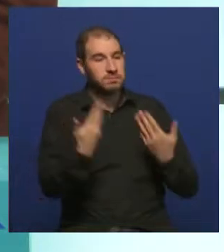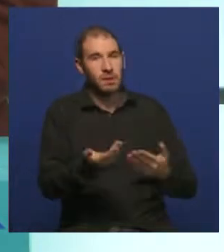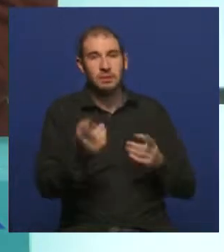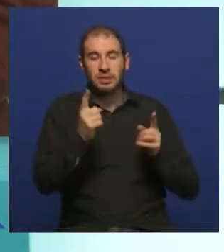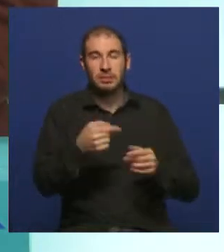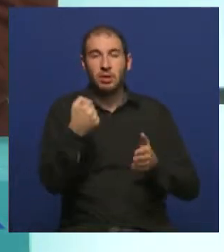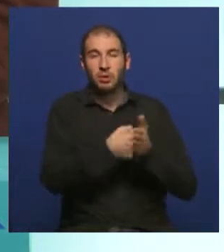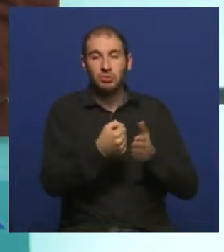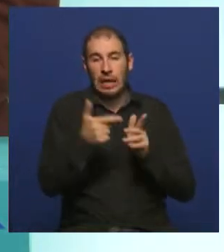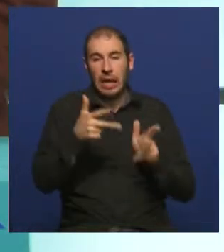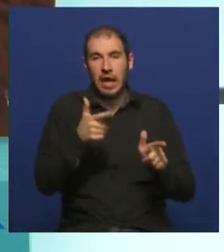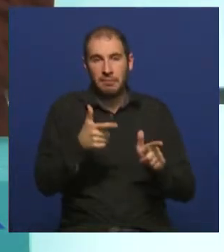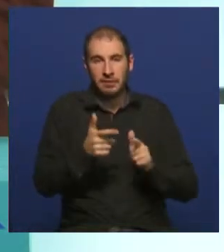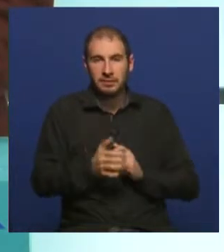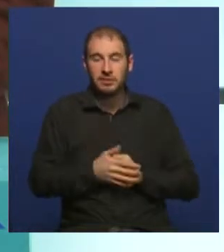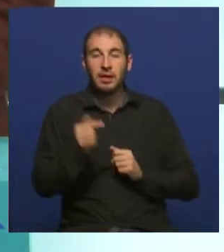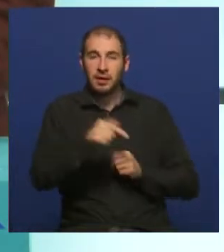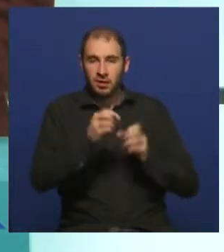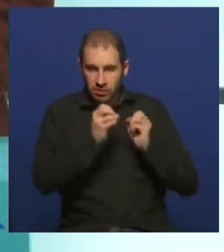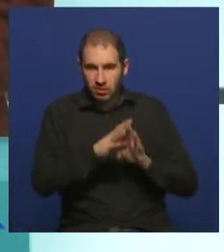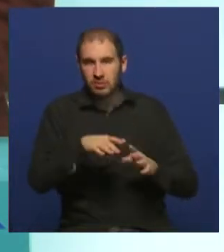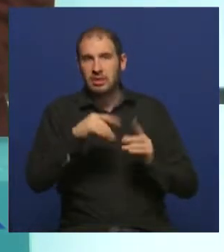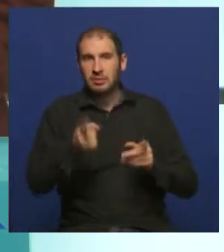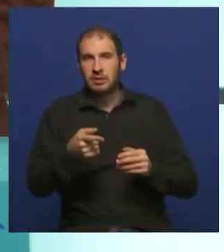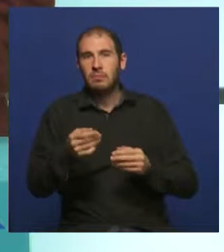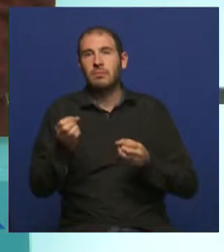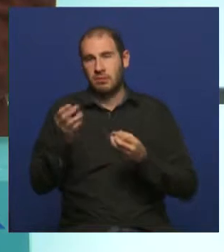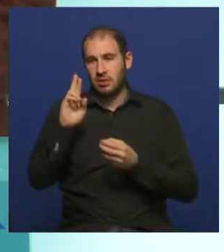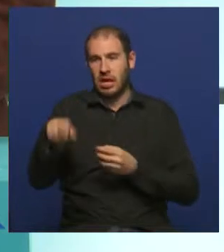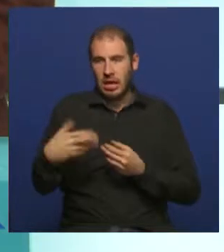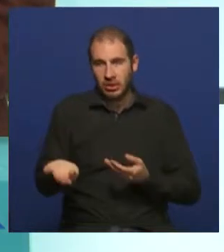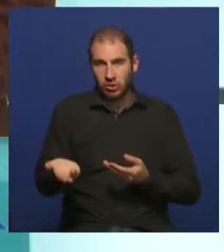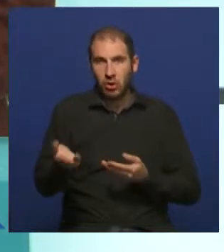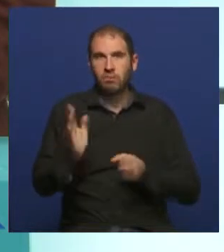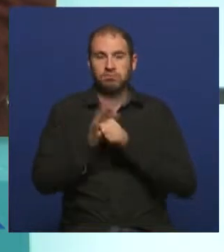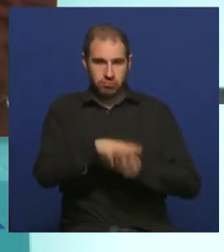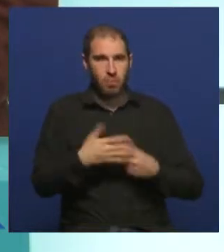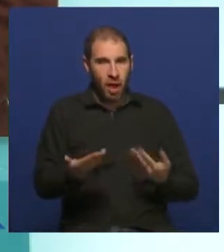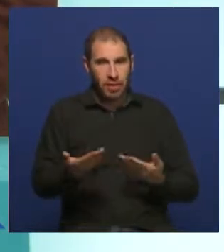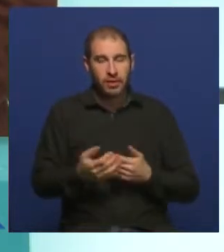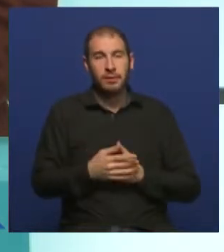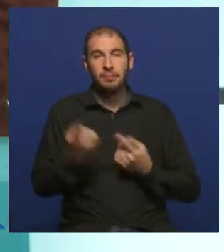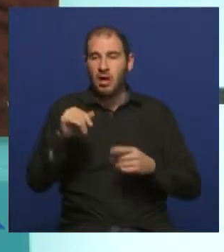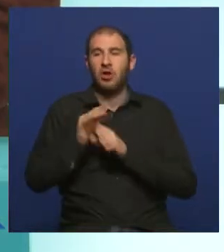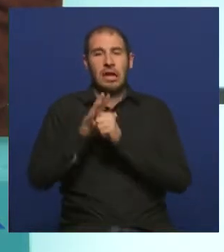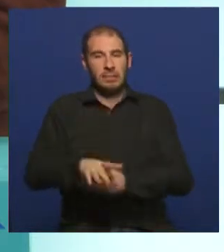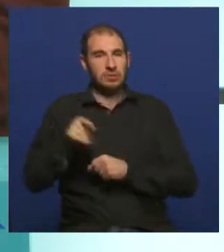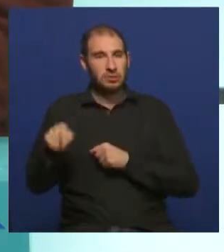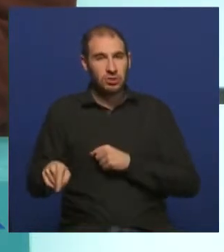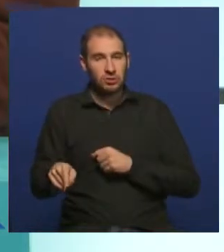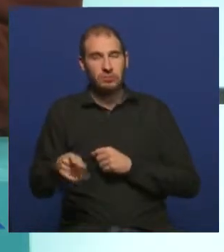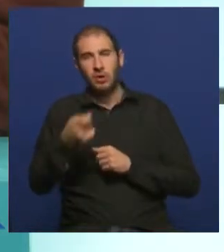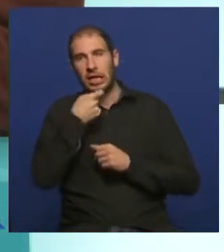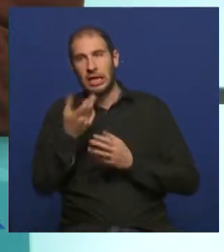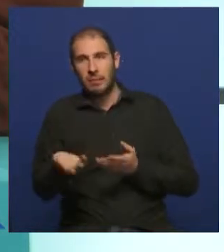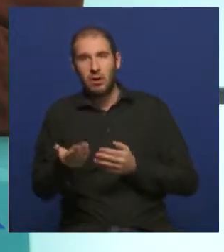incluso a la lucha armada. Claro. Y eso a su vez generaba el justificativo de una represión. Ahora, esa represión podría haber